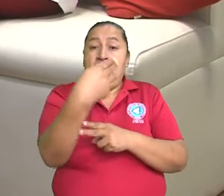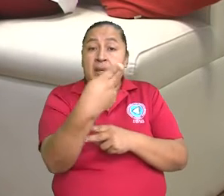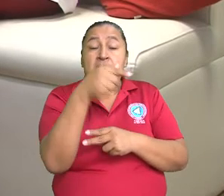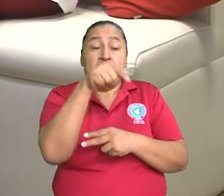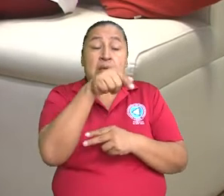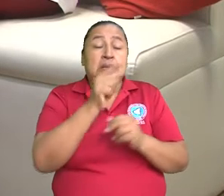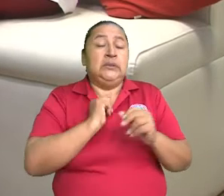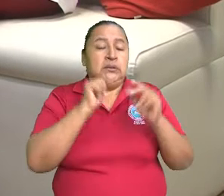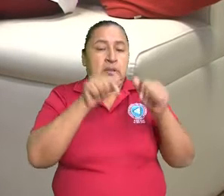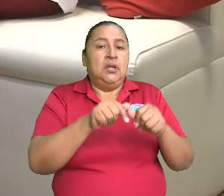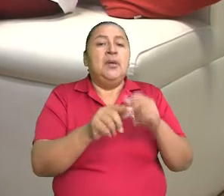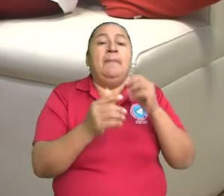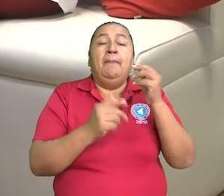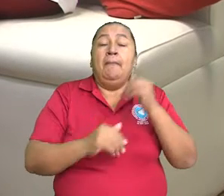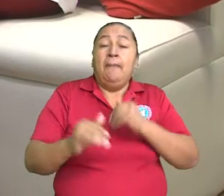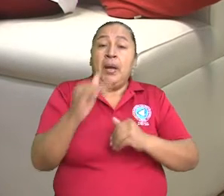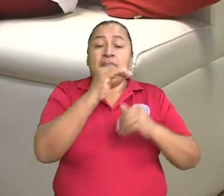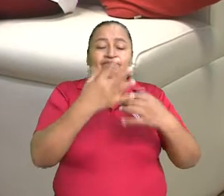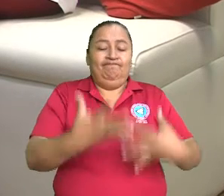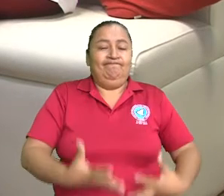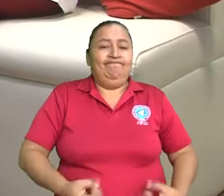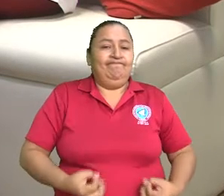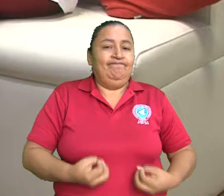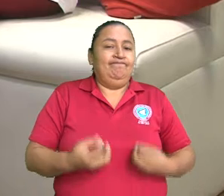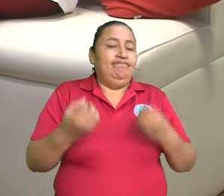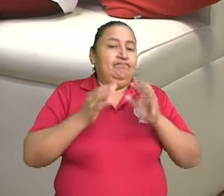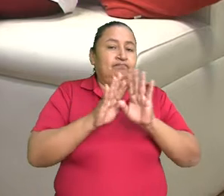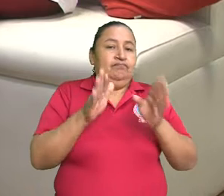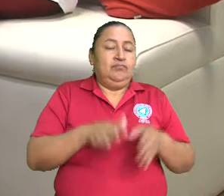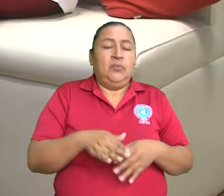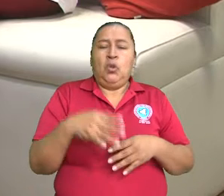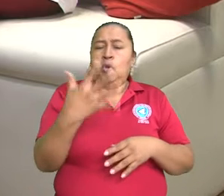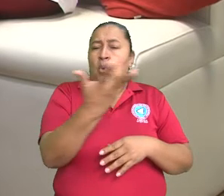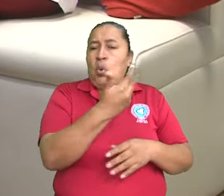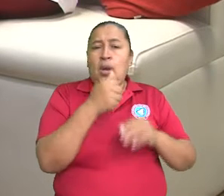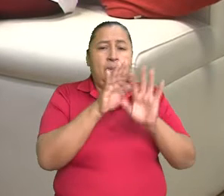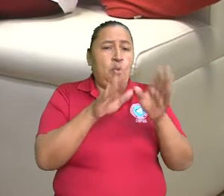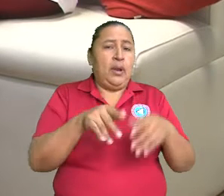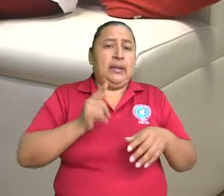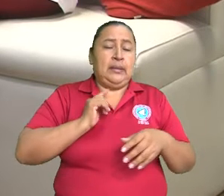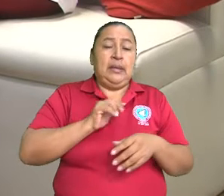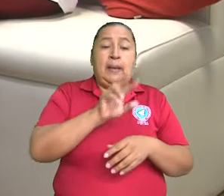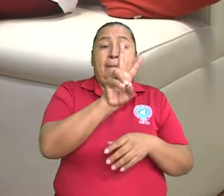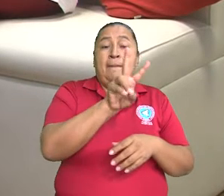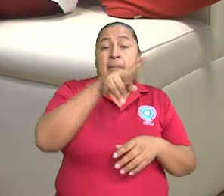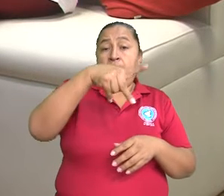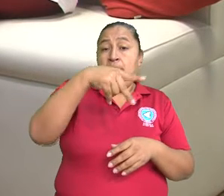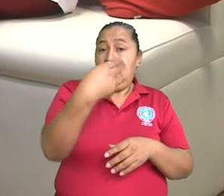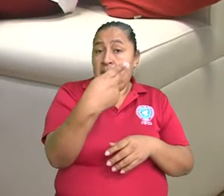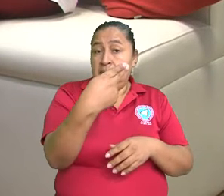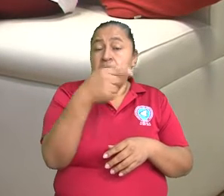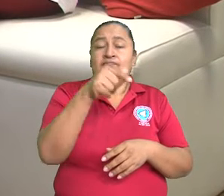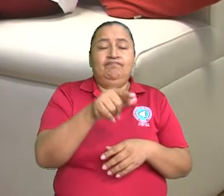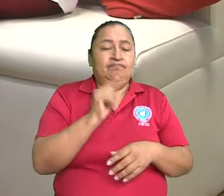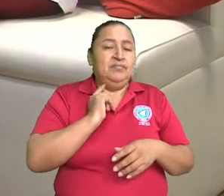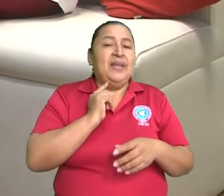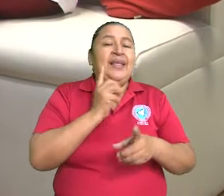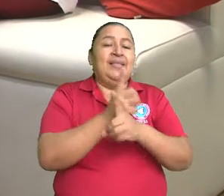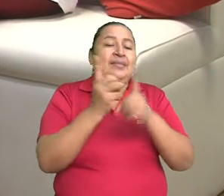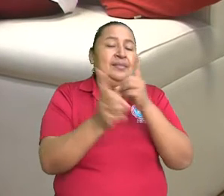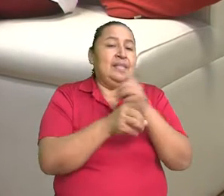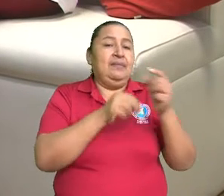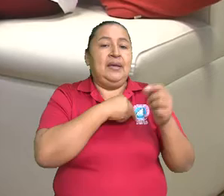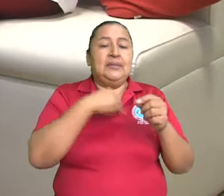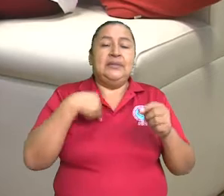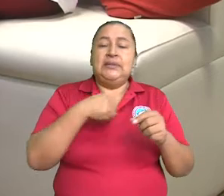cervicouterino. Entonces, toda paciente que tiene VPH o virus del papiloma humano tiene que hacerse su